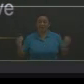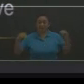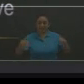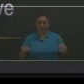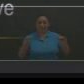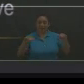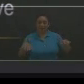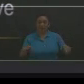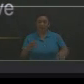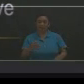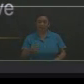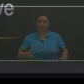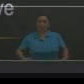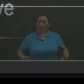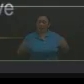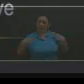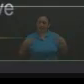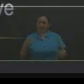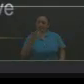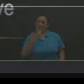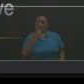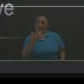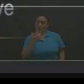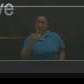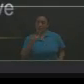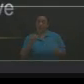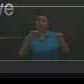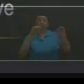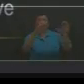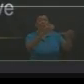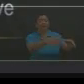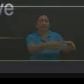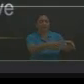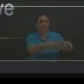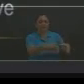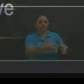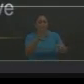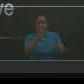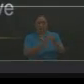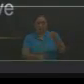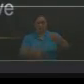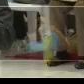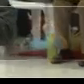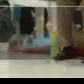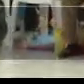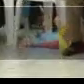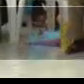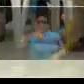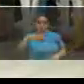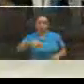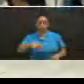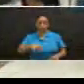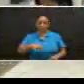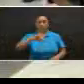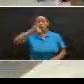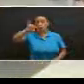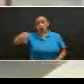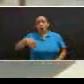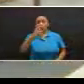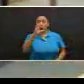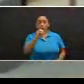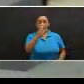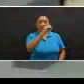más sabrosa, dijo Jonás, y cabal fue a parar al mar. Ahora, Jonás tuvo su